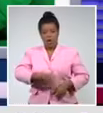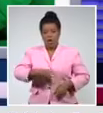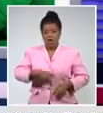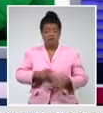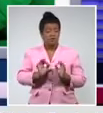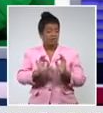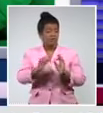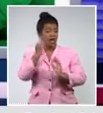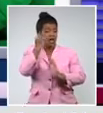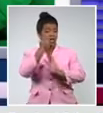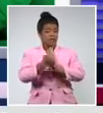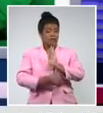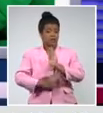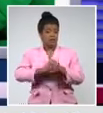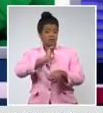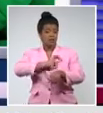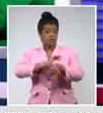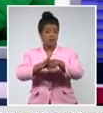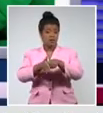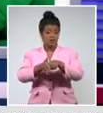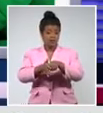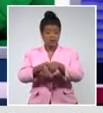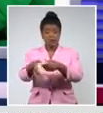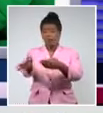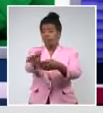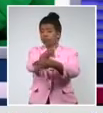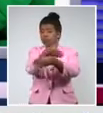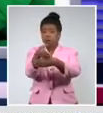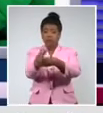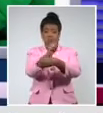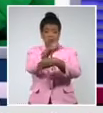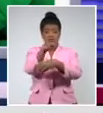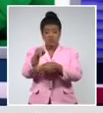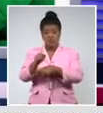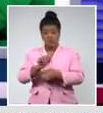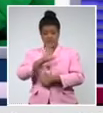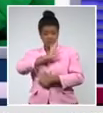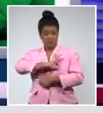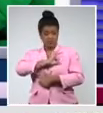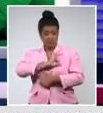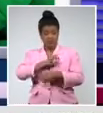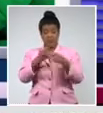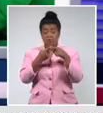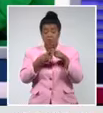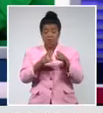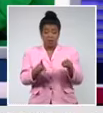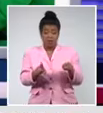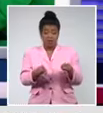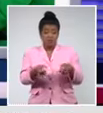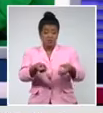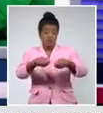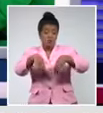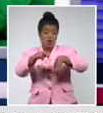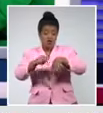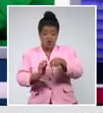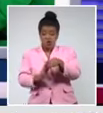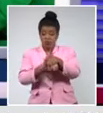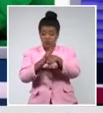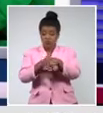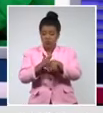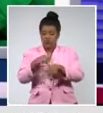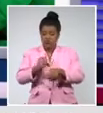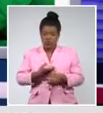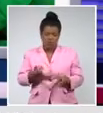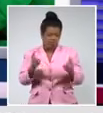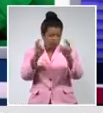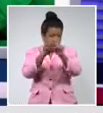la sintomatología que puede presentar esta enfermedad. No obstante, teniendo en cuenta la situación epidemiológica, se estudió,